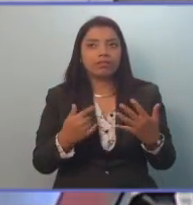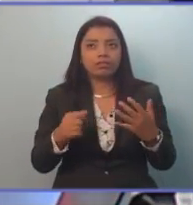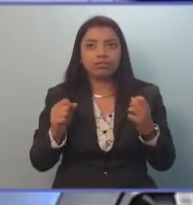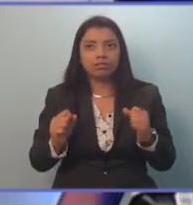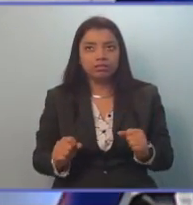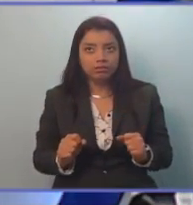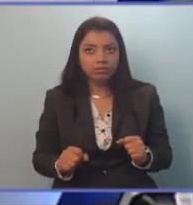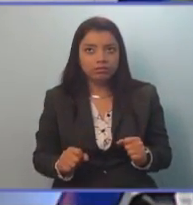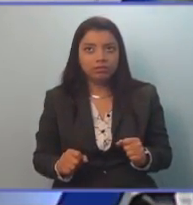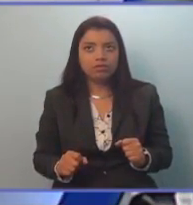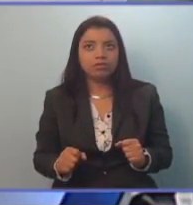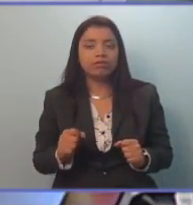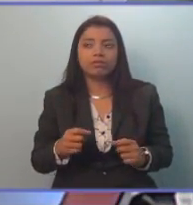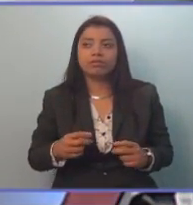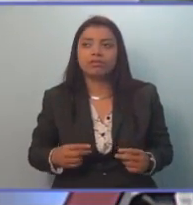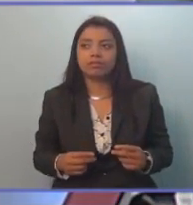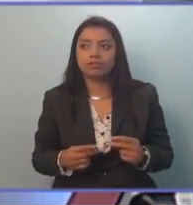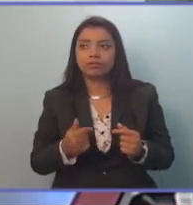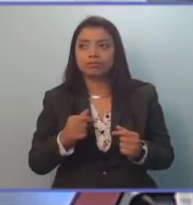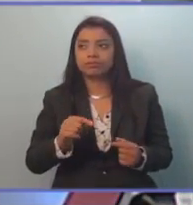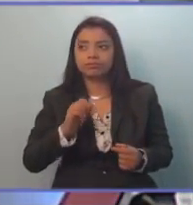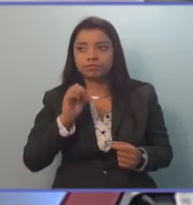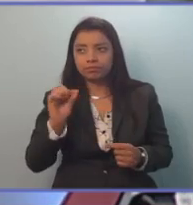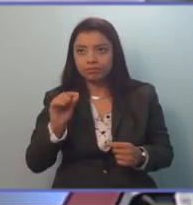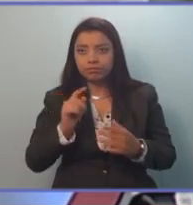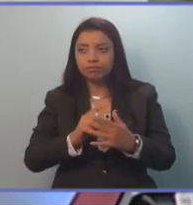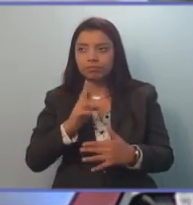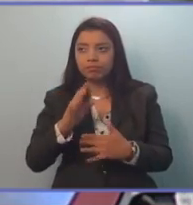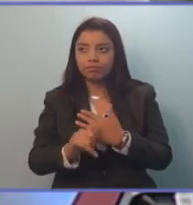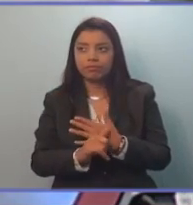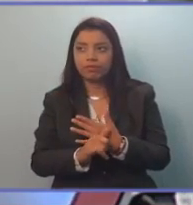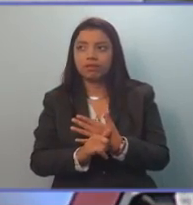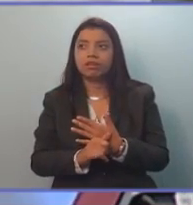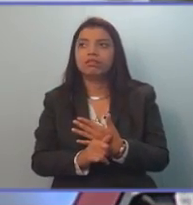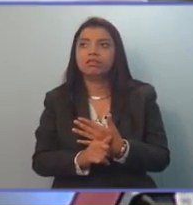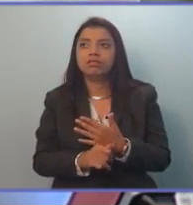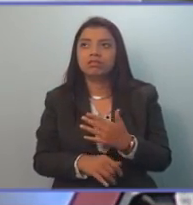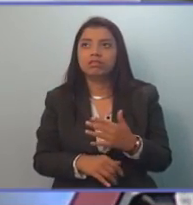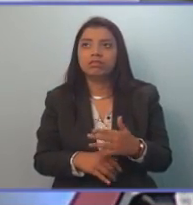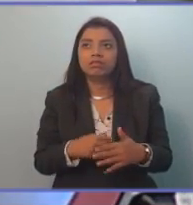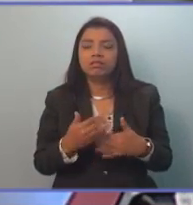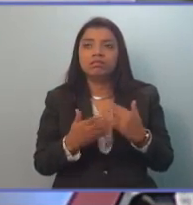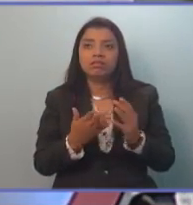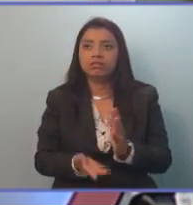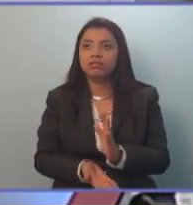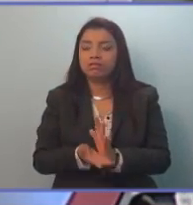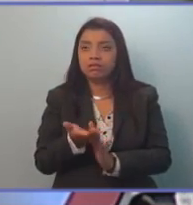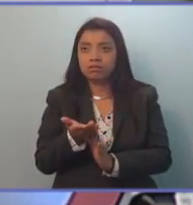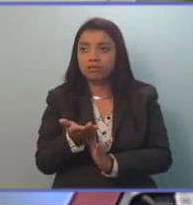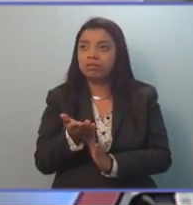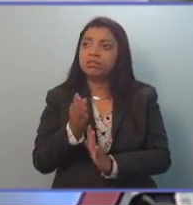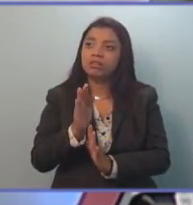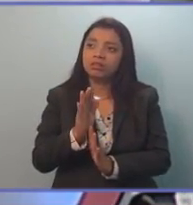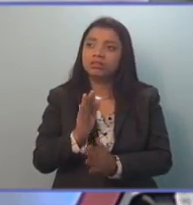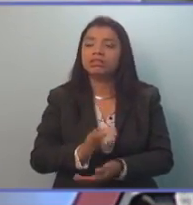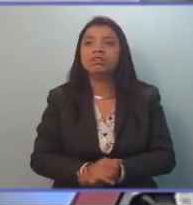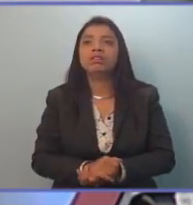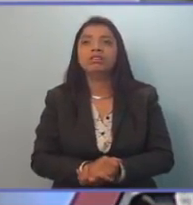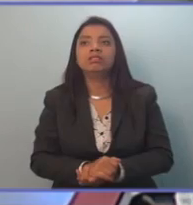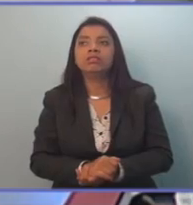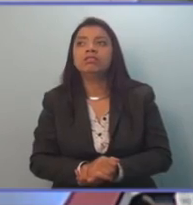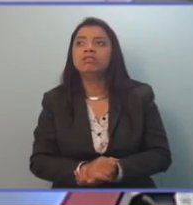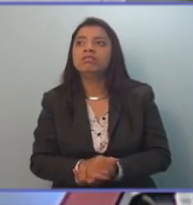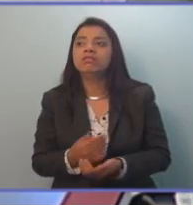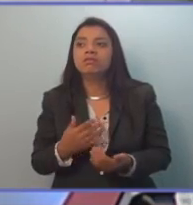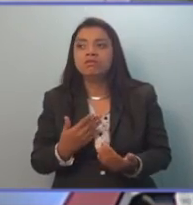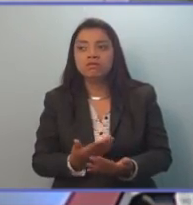como herramienta de financiamiento para proyectos inmobiliarios desarrollados o por desarrollarse, procurando